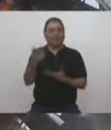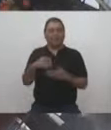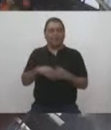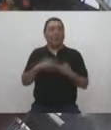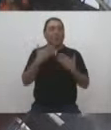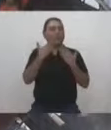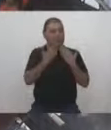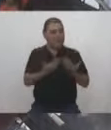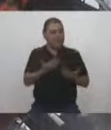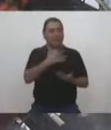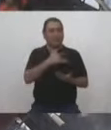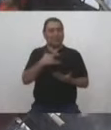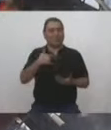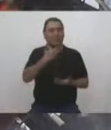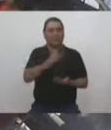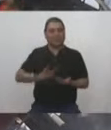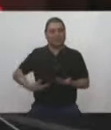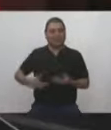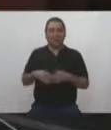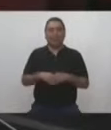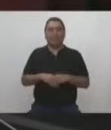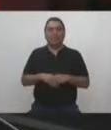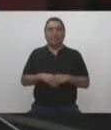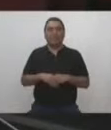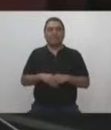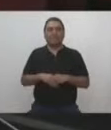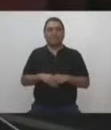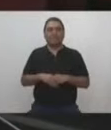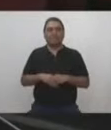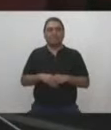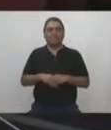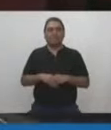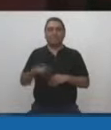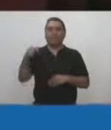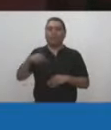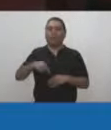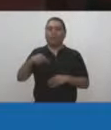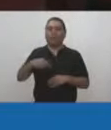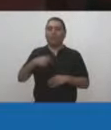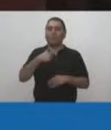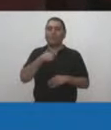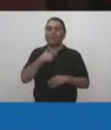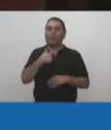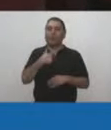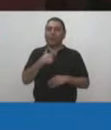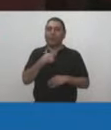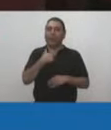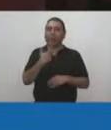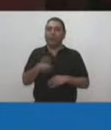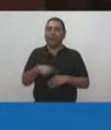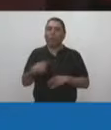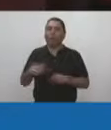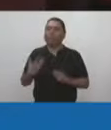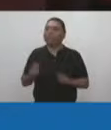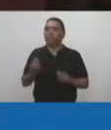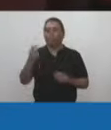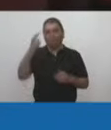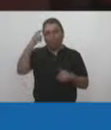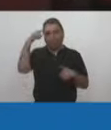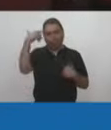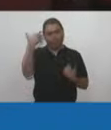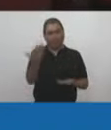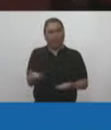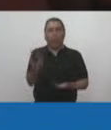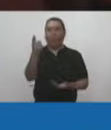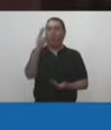alguna idea o algún pensamiento con respecto a algún tema. Por supuesto que lo comparto plenamente, por eso yo tomé esa actitud de no